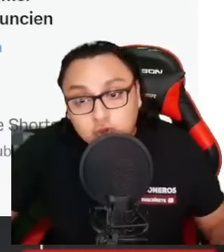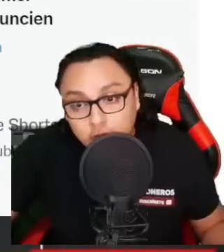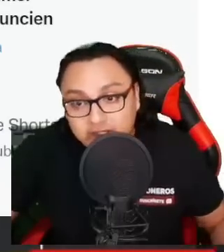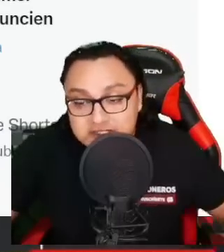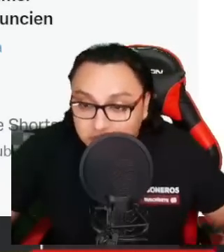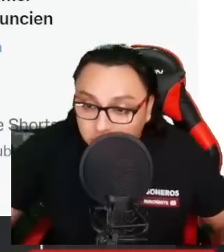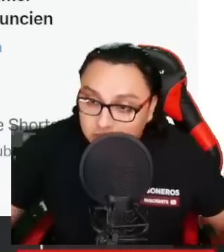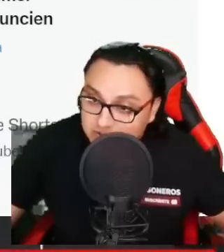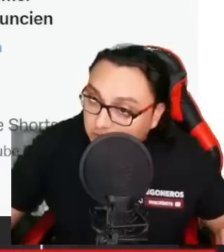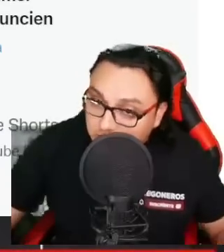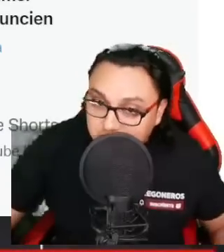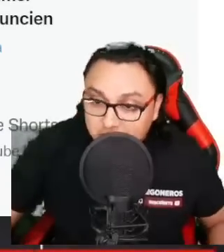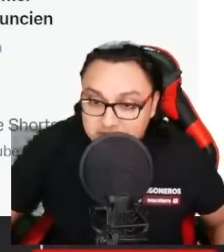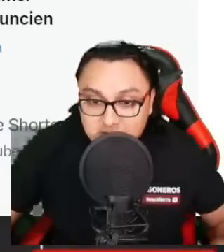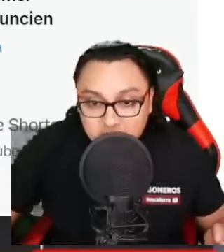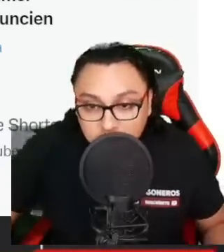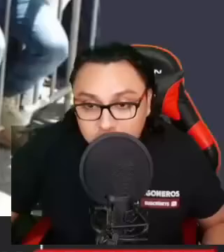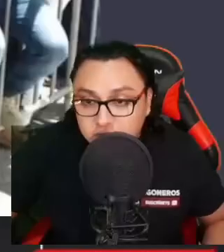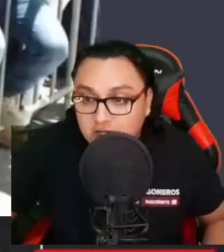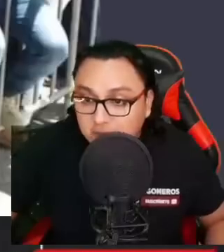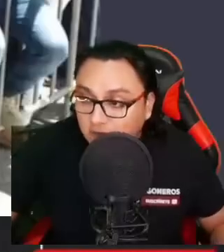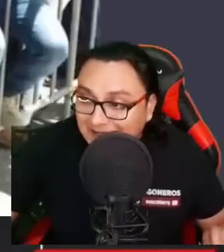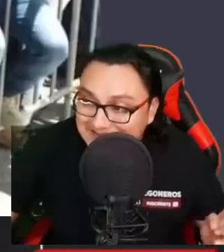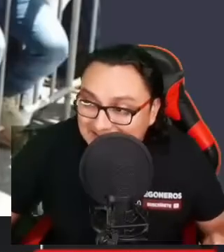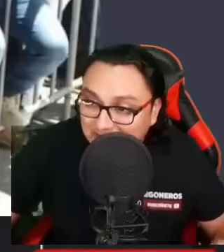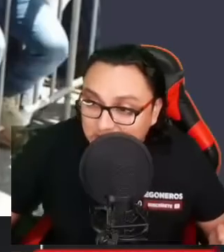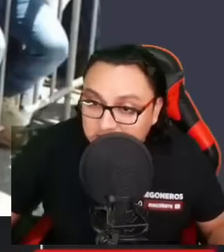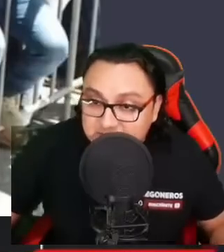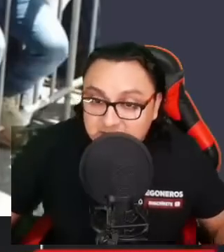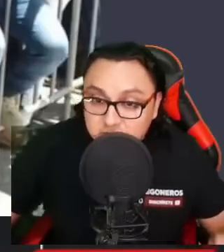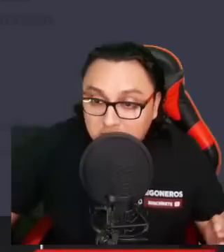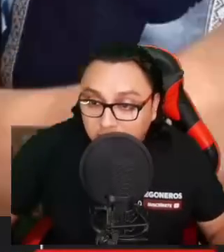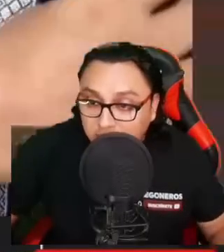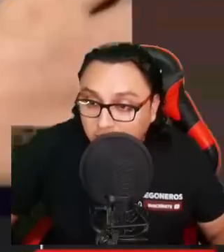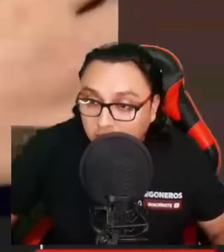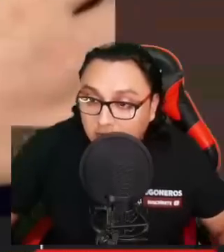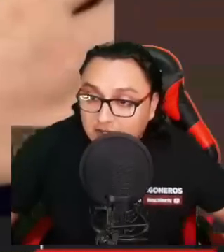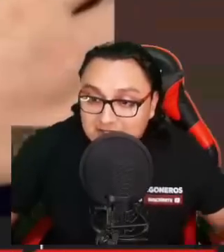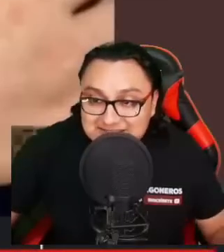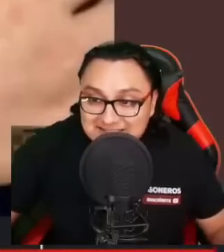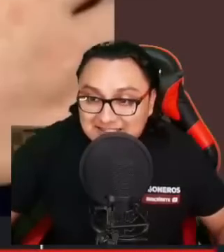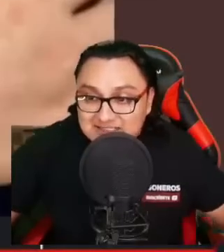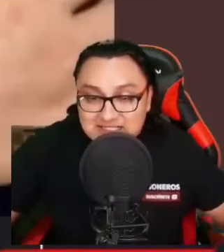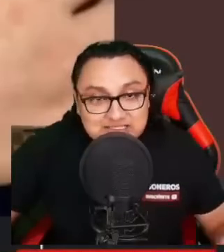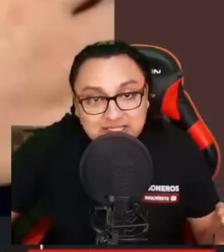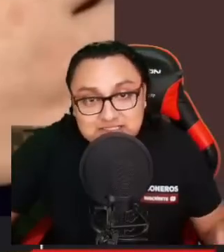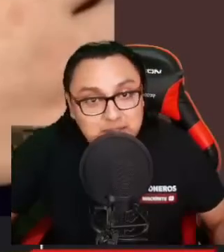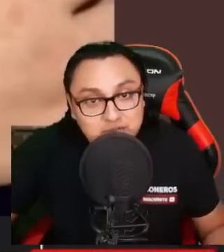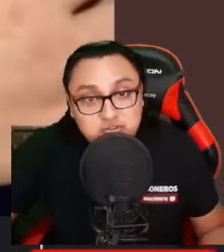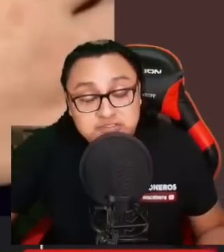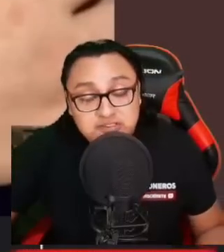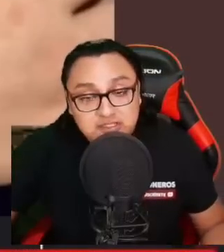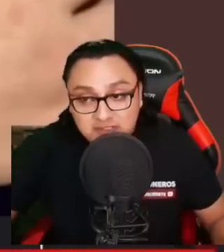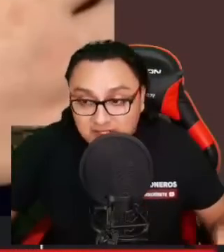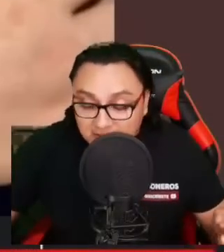Niños, jóvenes, adultos y adultos mayores, todos con AMLO, así le demuestran su apoyo. En estas giras es incansable